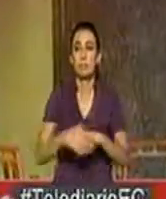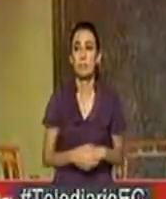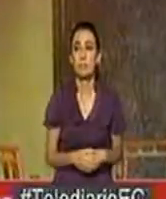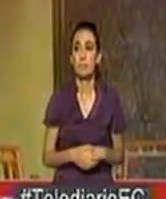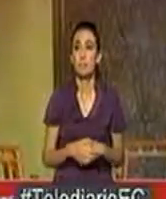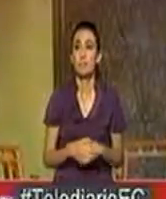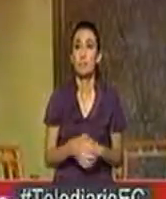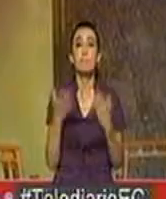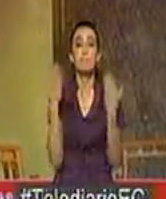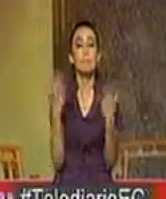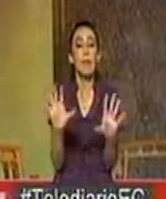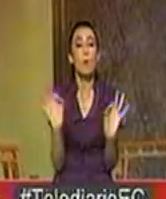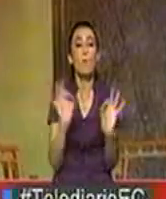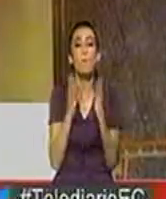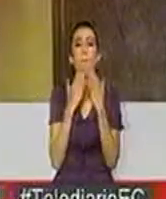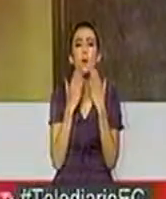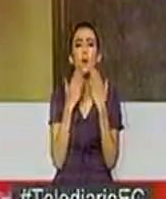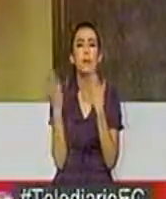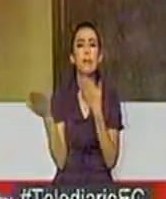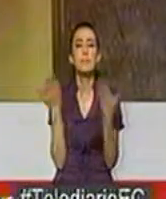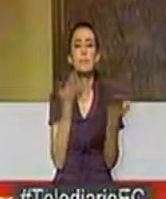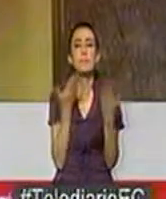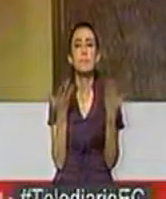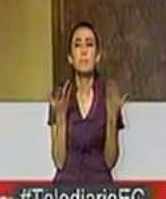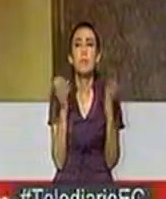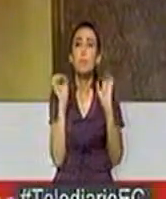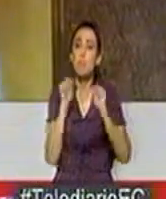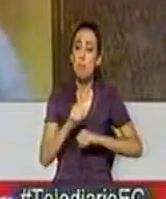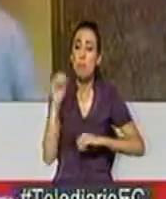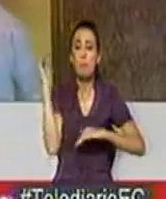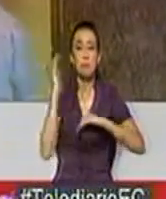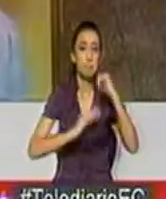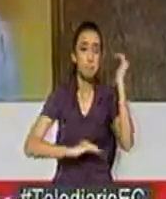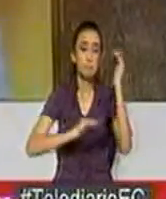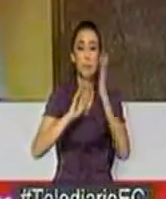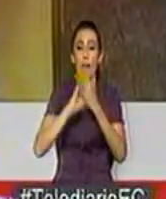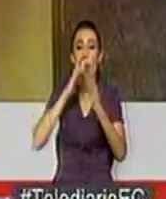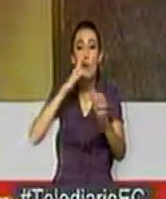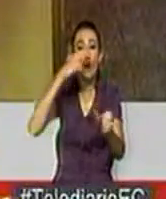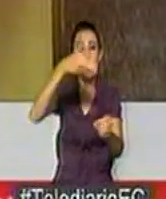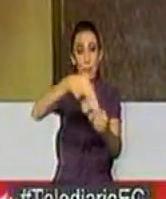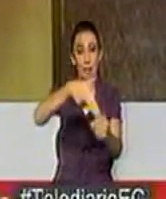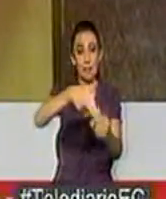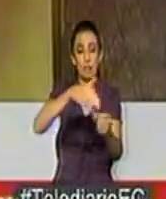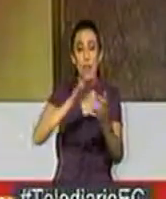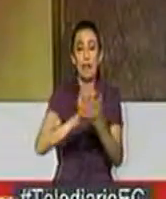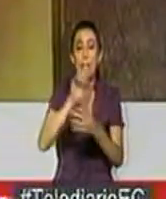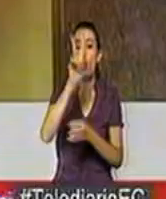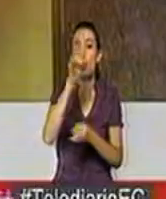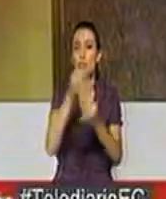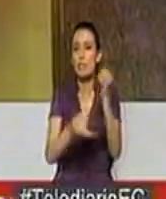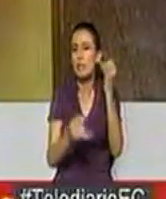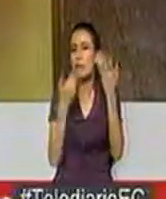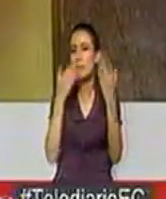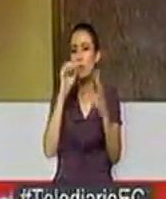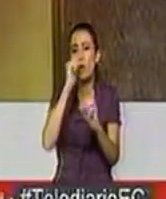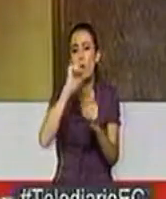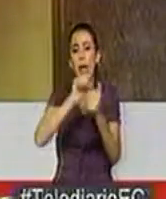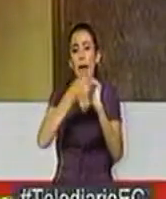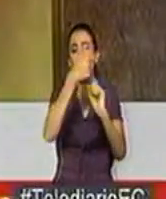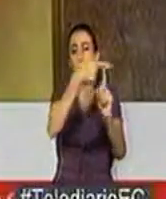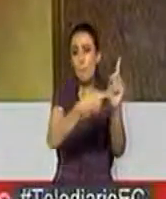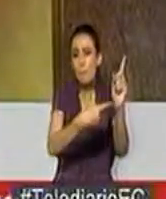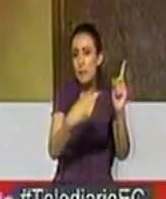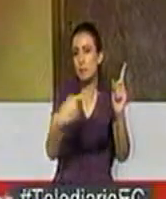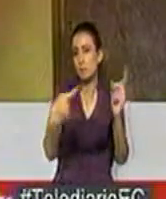Que pueda ser gradual el incremento de los combustibles, 2 centavos por mes, por ejemplo.